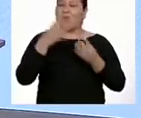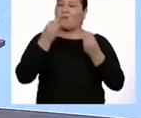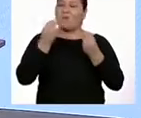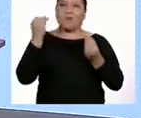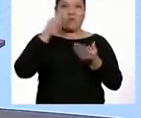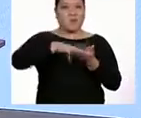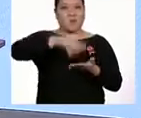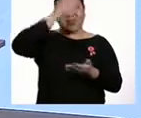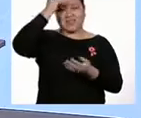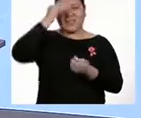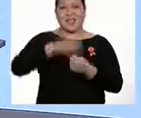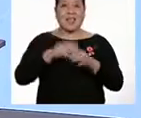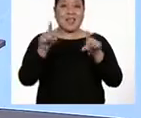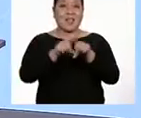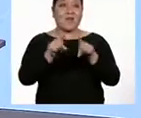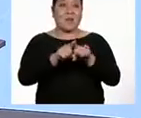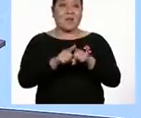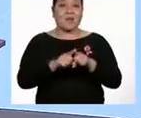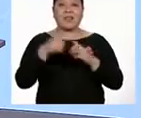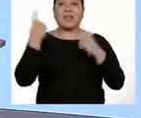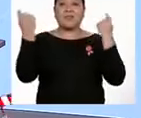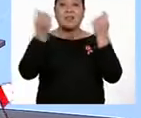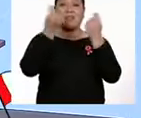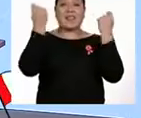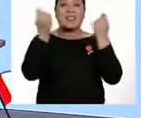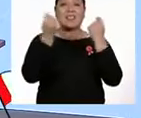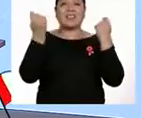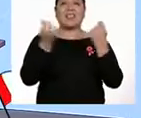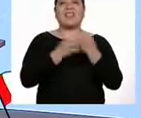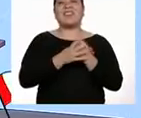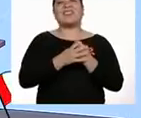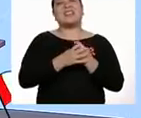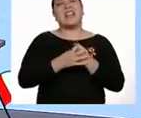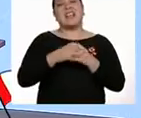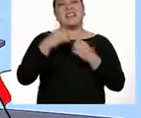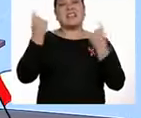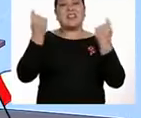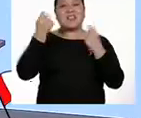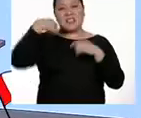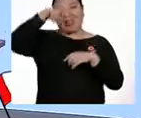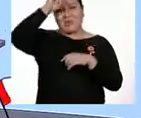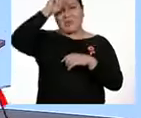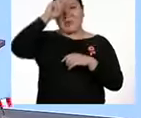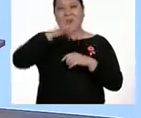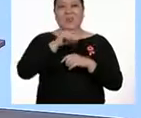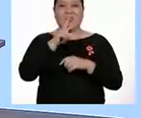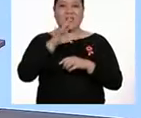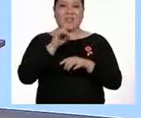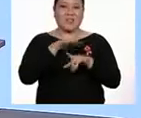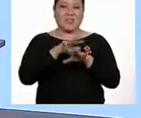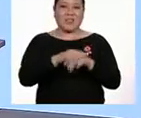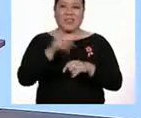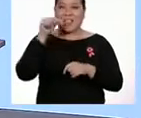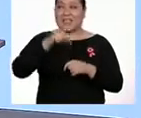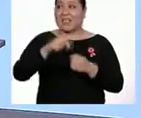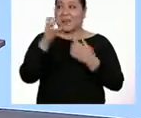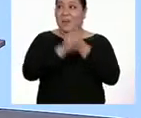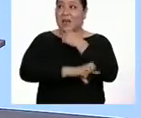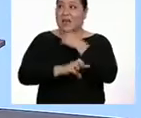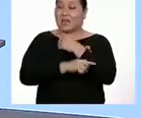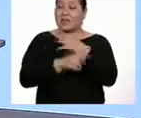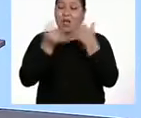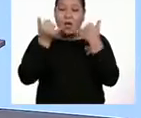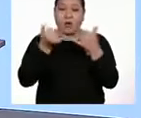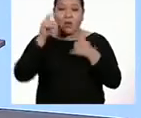harto aprendizaje y también porque estamos celebrando las fiestas patrias. Y hoy, más que nunca, el país necesita